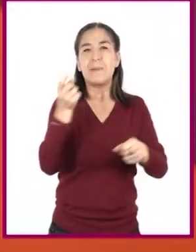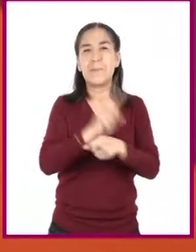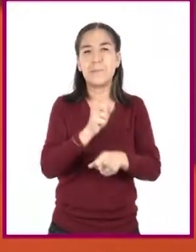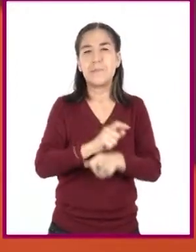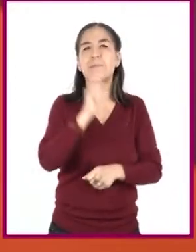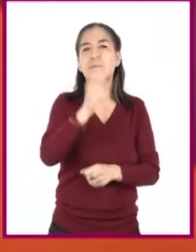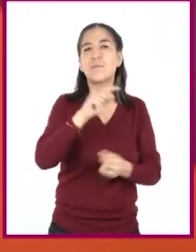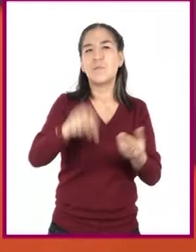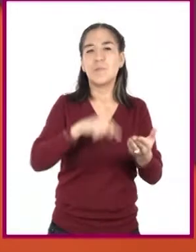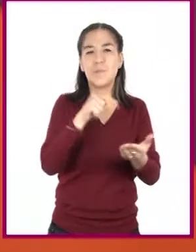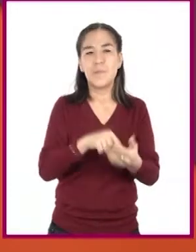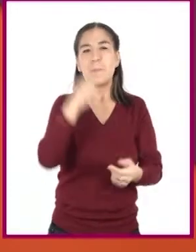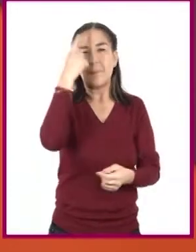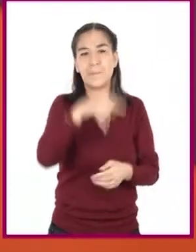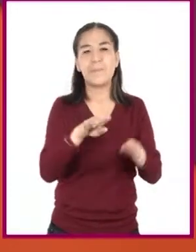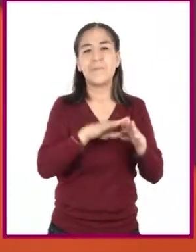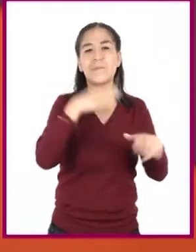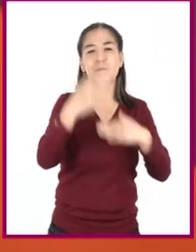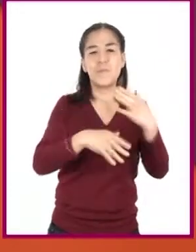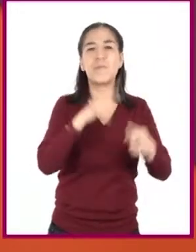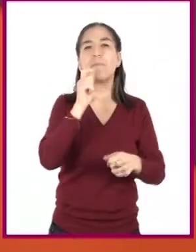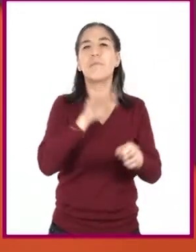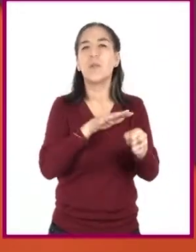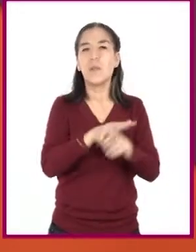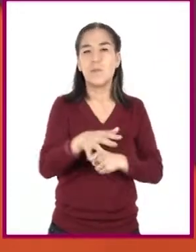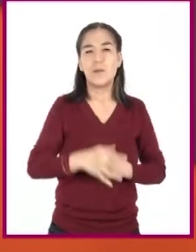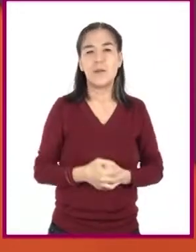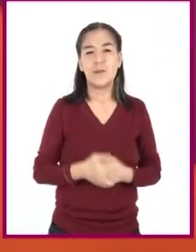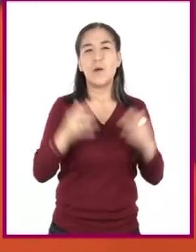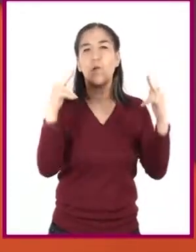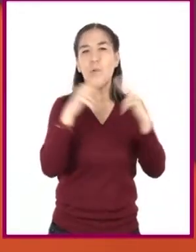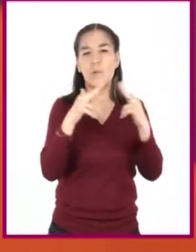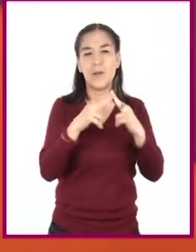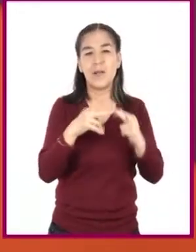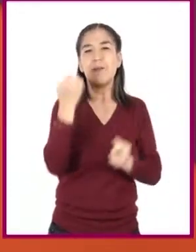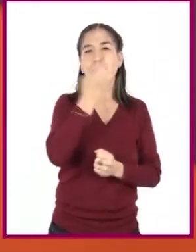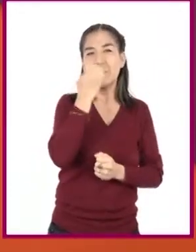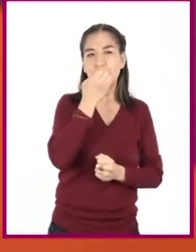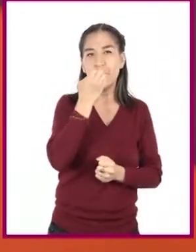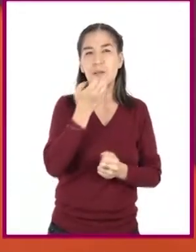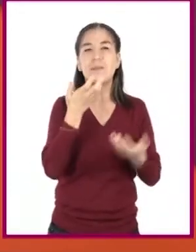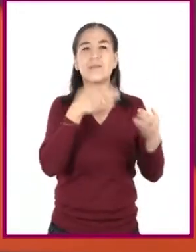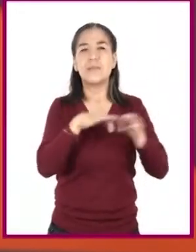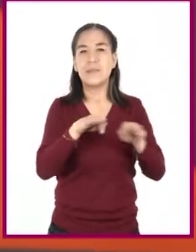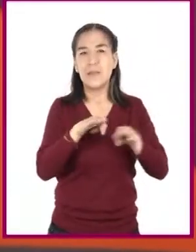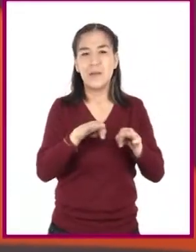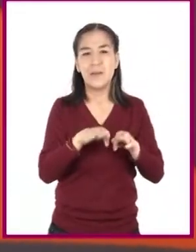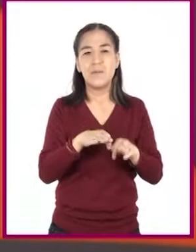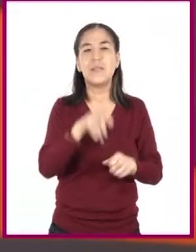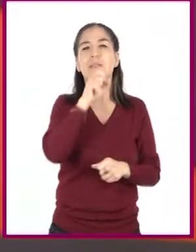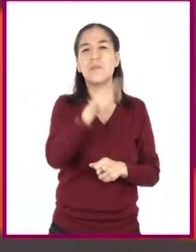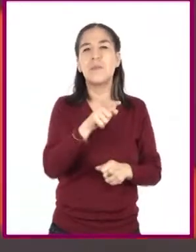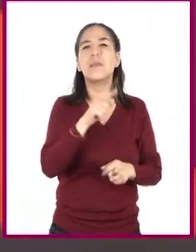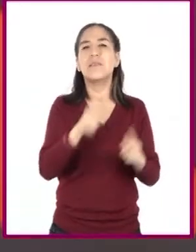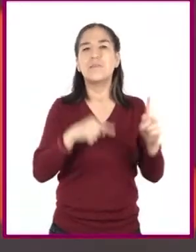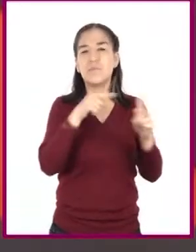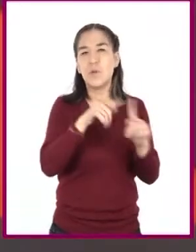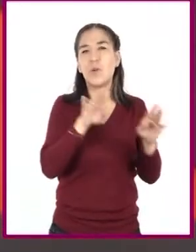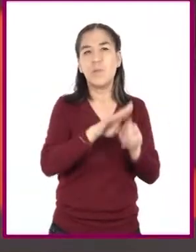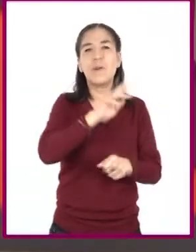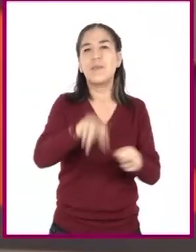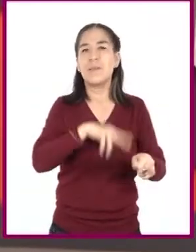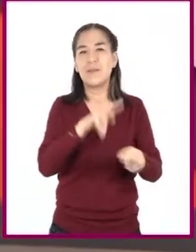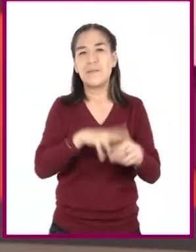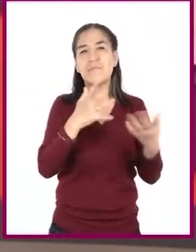los espacios donde nos desenvolvemos, tales como el hogar, la escuela, el trabajo, hasta llegar al entorno natural